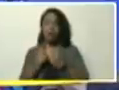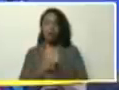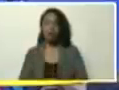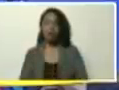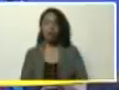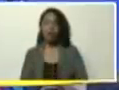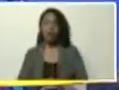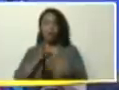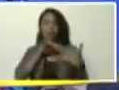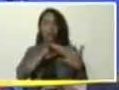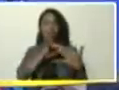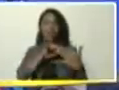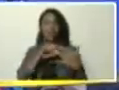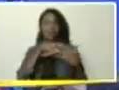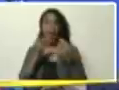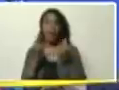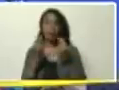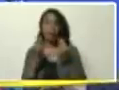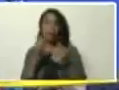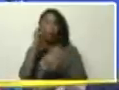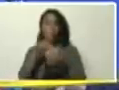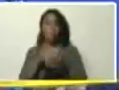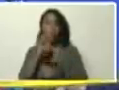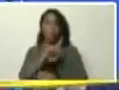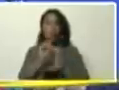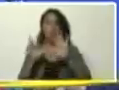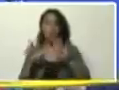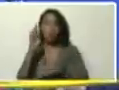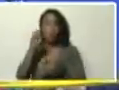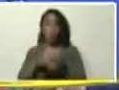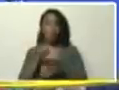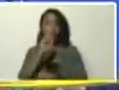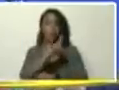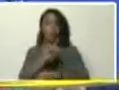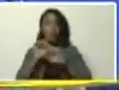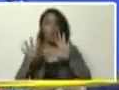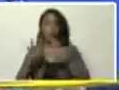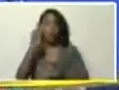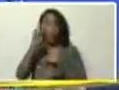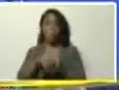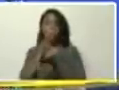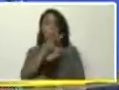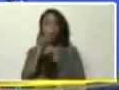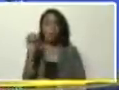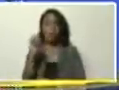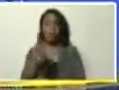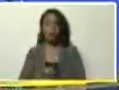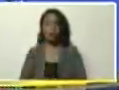de guerra económica 2018, 2019, 2020,